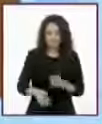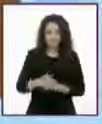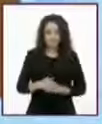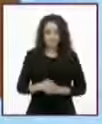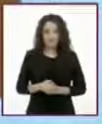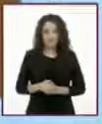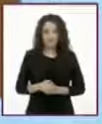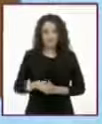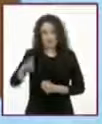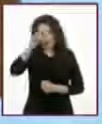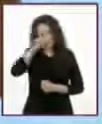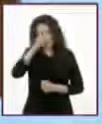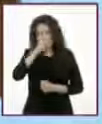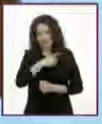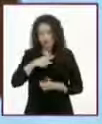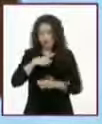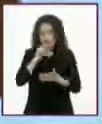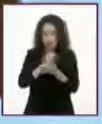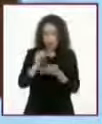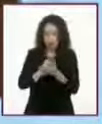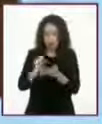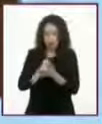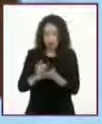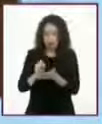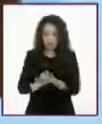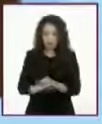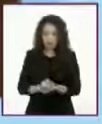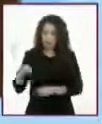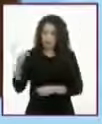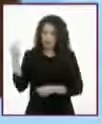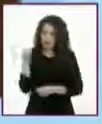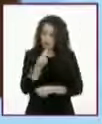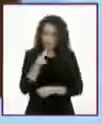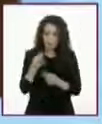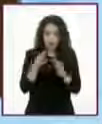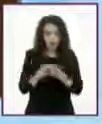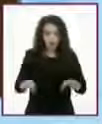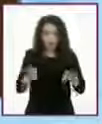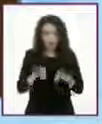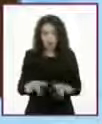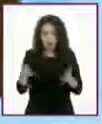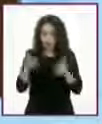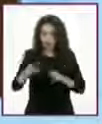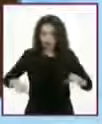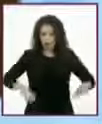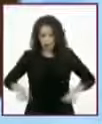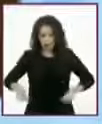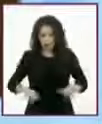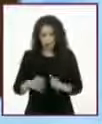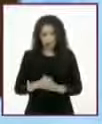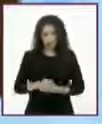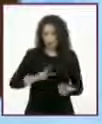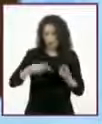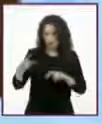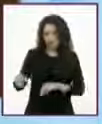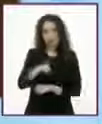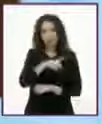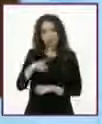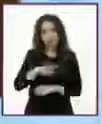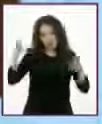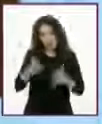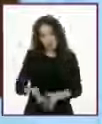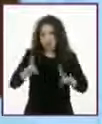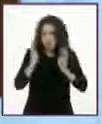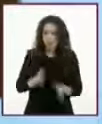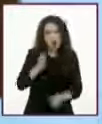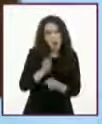recomienda escribir: es imperativo tomar acciones inminentes, en lugar de se debe hacer algo ya. Una